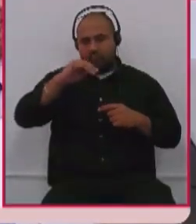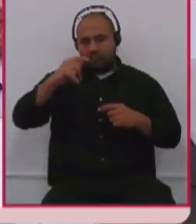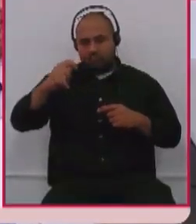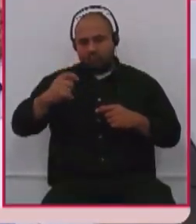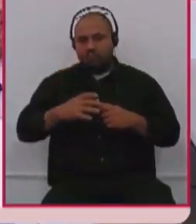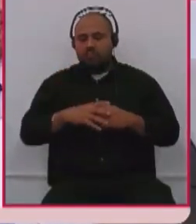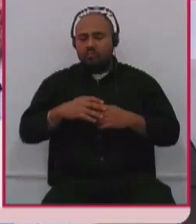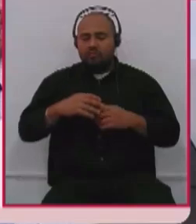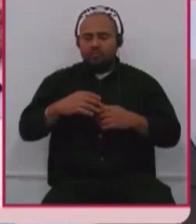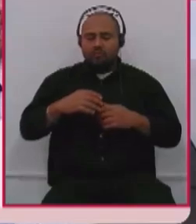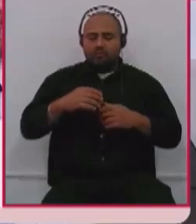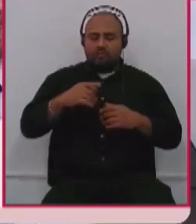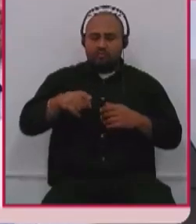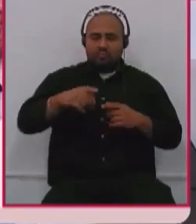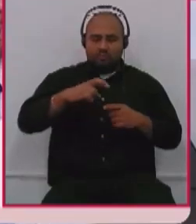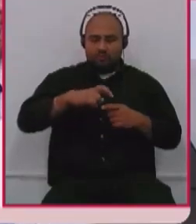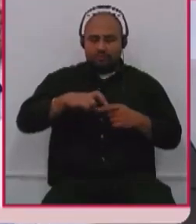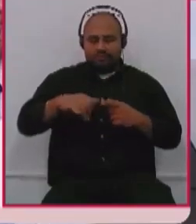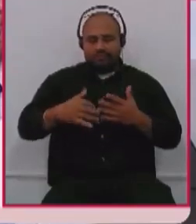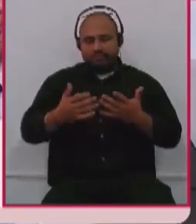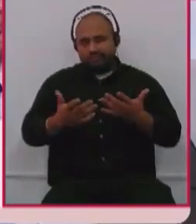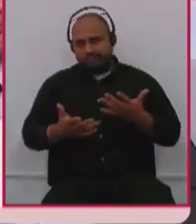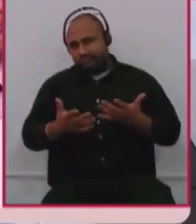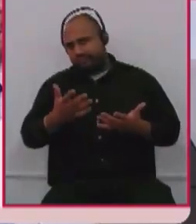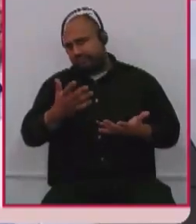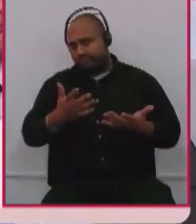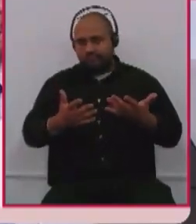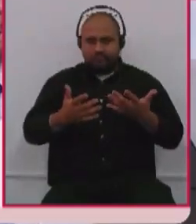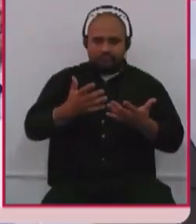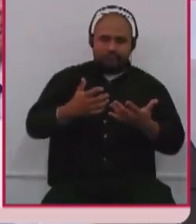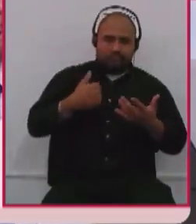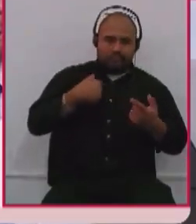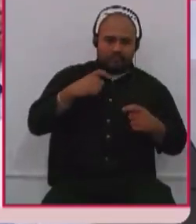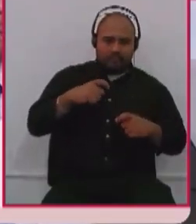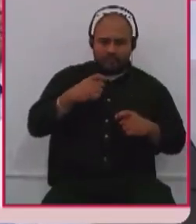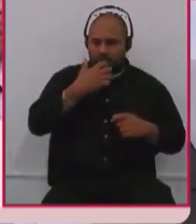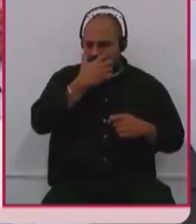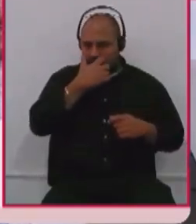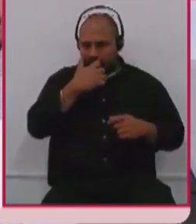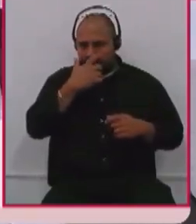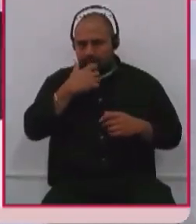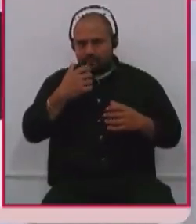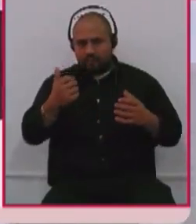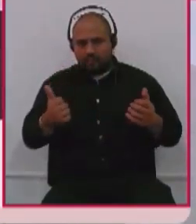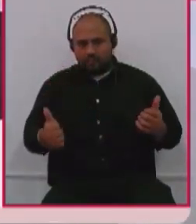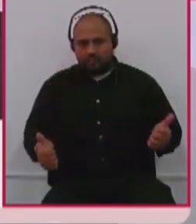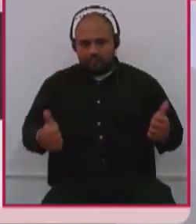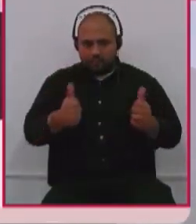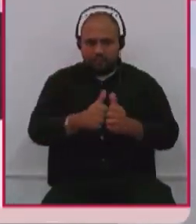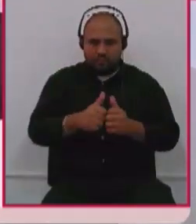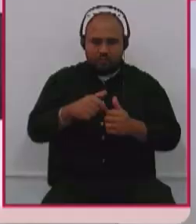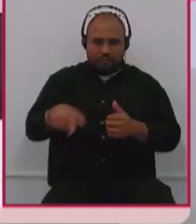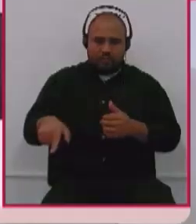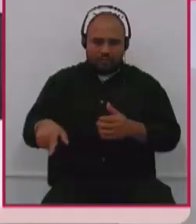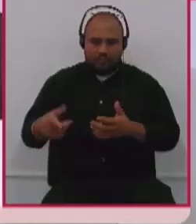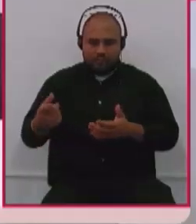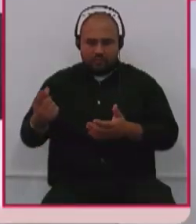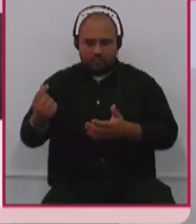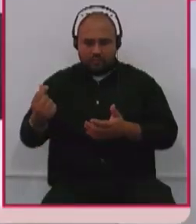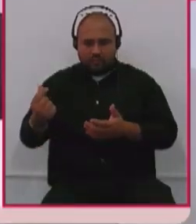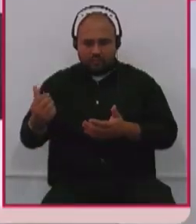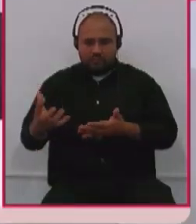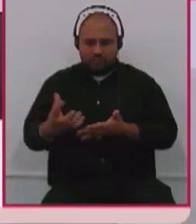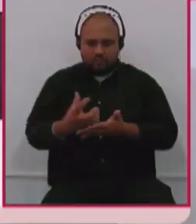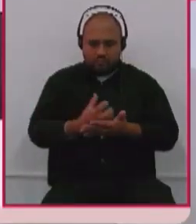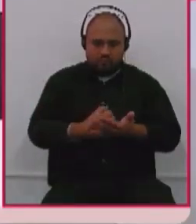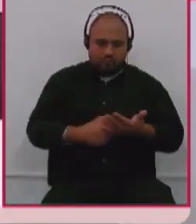momento en el que básicamente tenemos que convivir con un cierre, ¿no? y ayudar a pagarlo, ¿no? O sea, tenemos que estar en